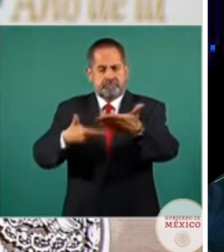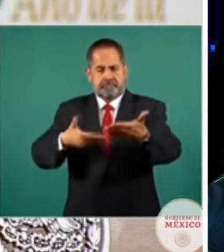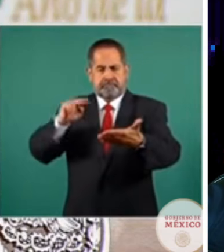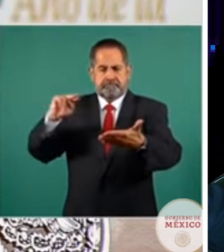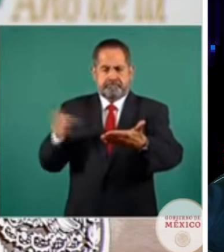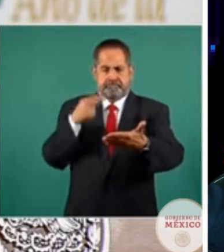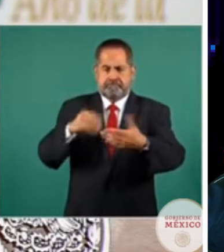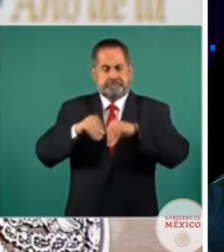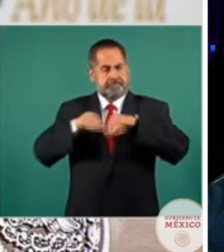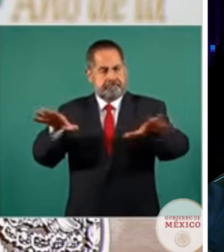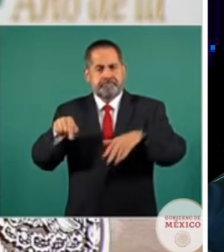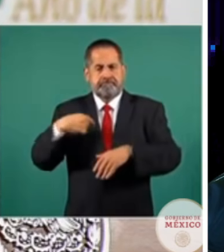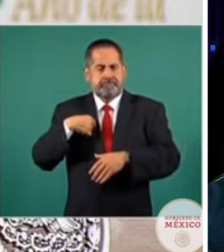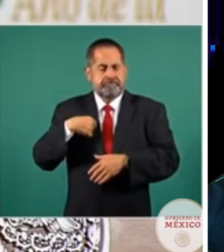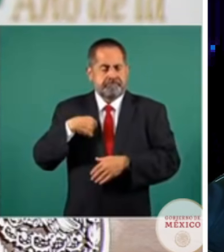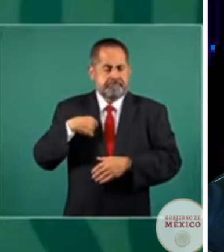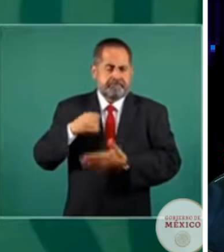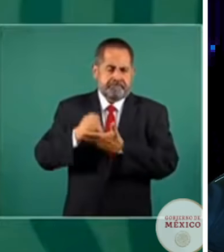presidencial.